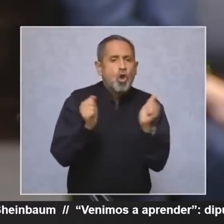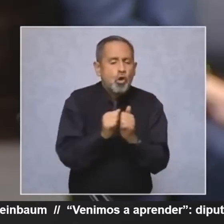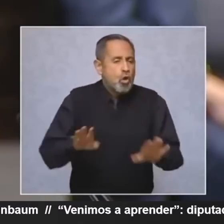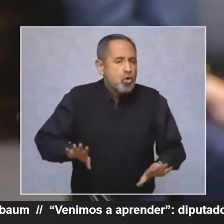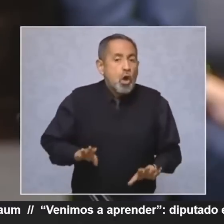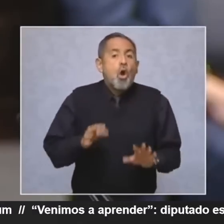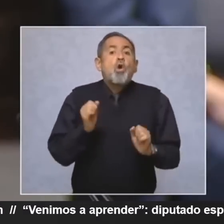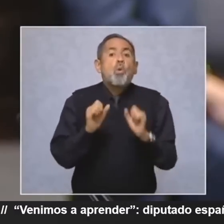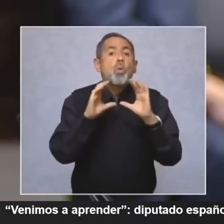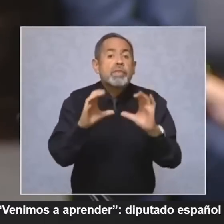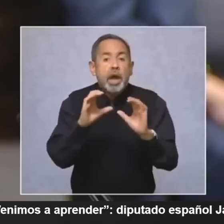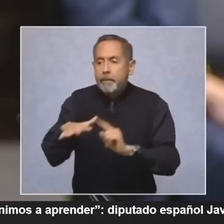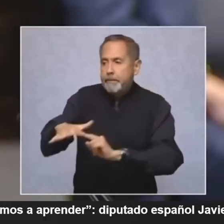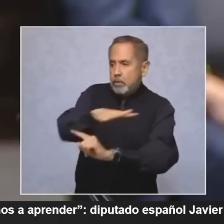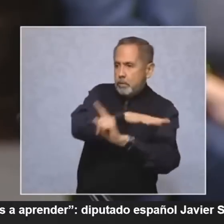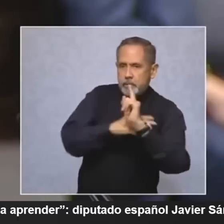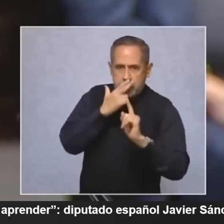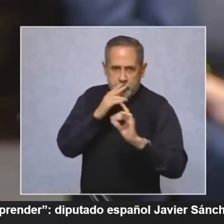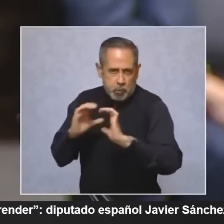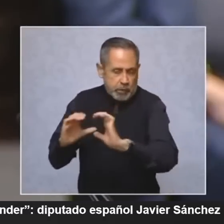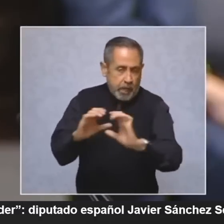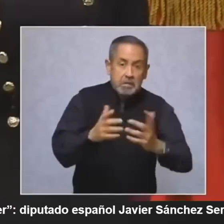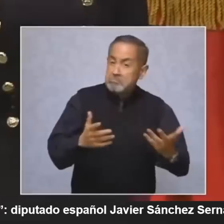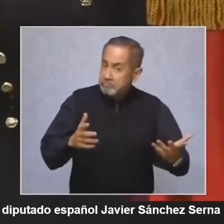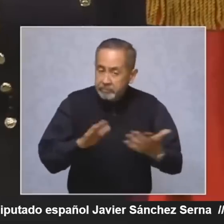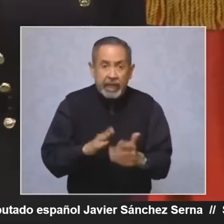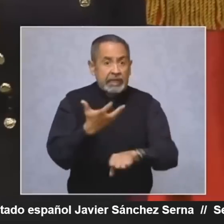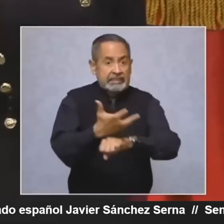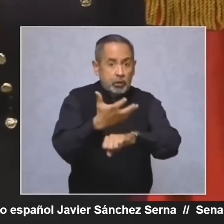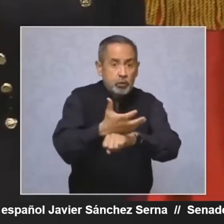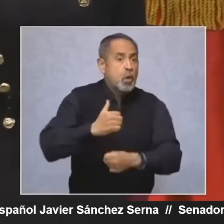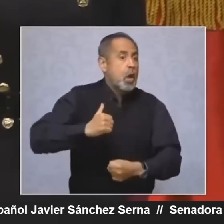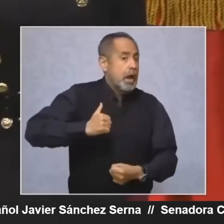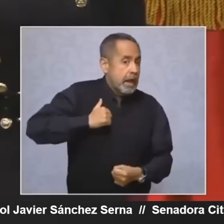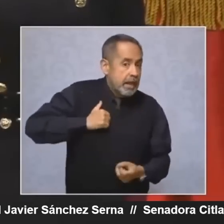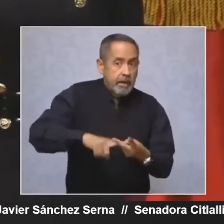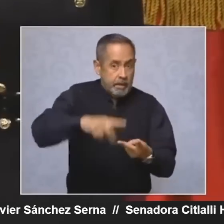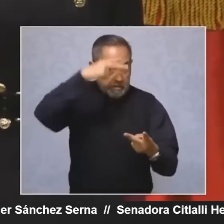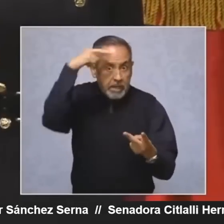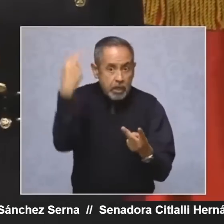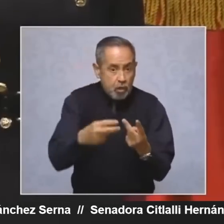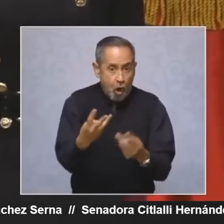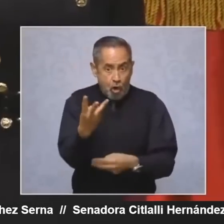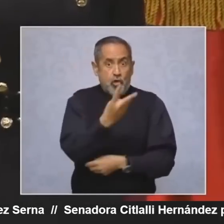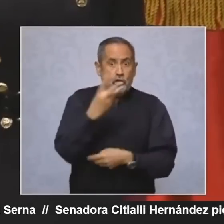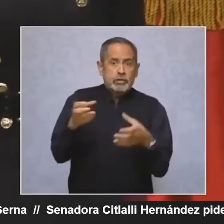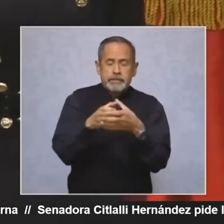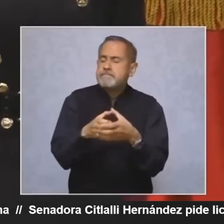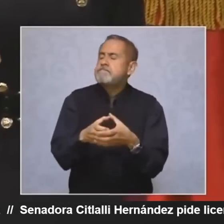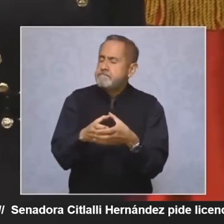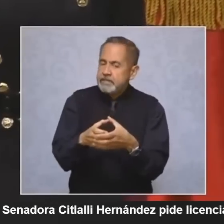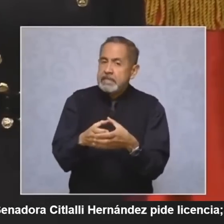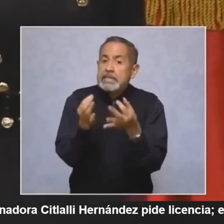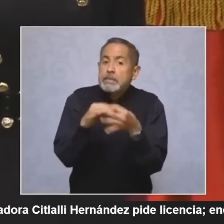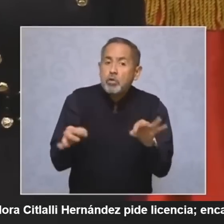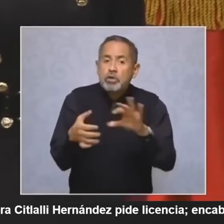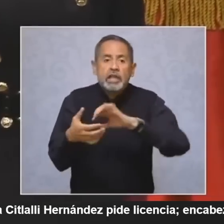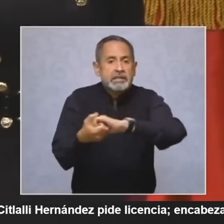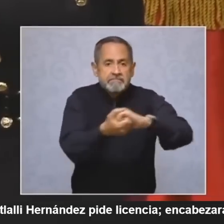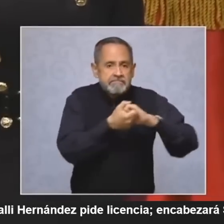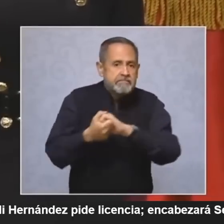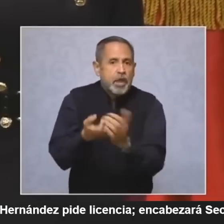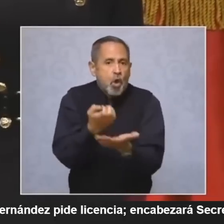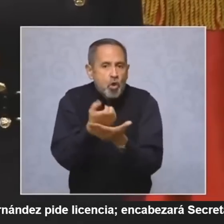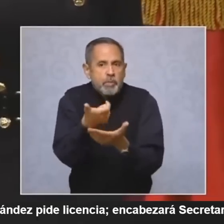y cuidado al medio ambiente. Estados Unidos, Canadá y México sabemos que la cooperación